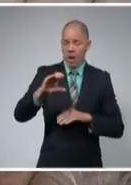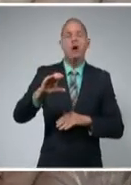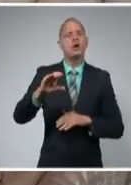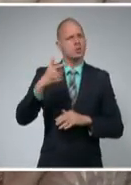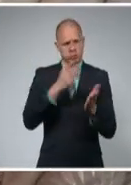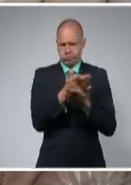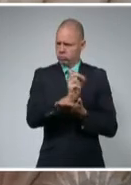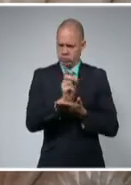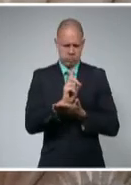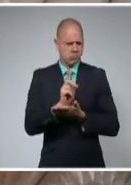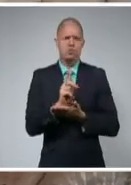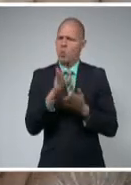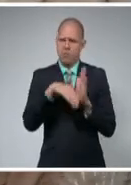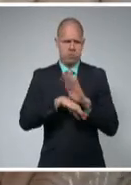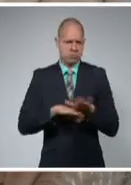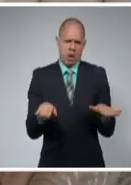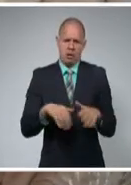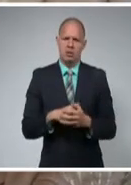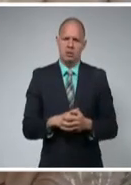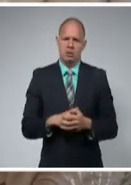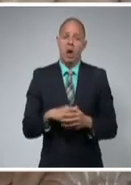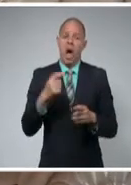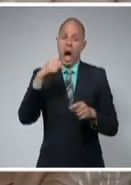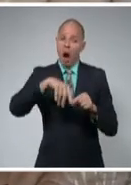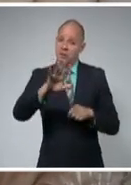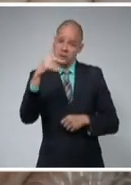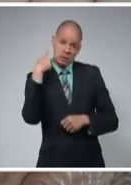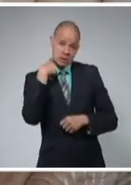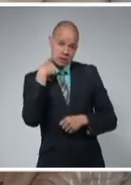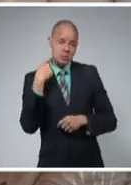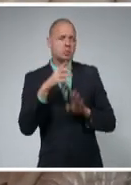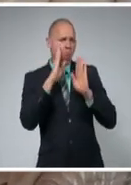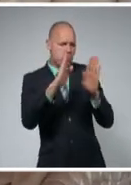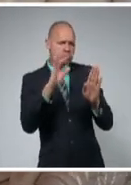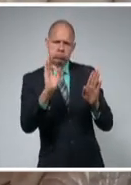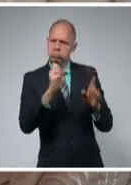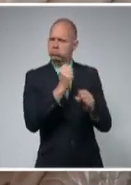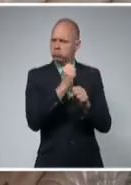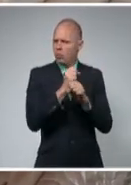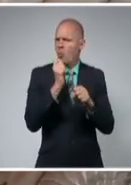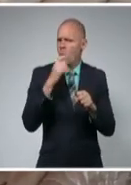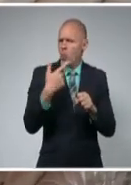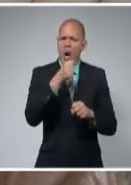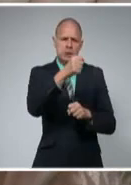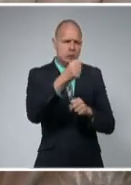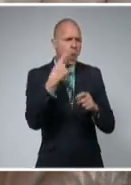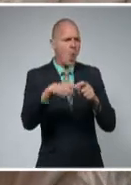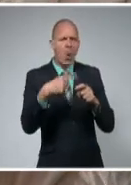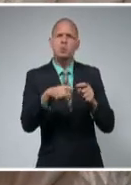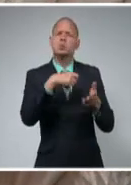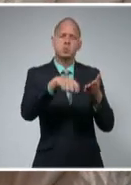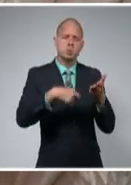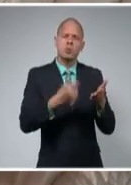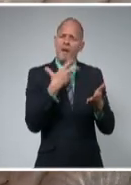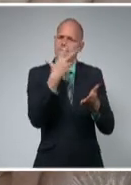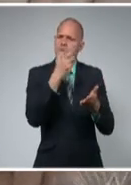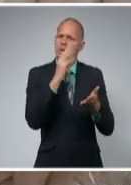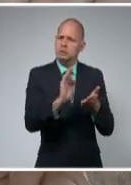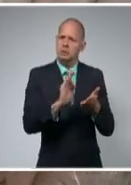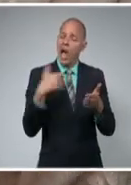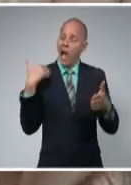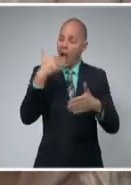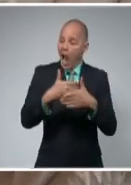Y entonces aprovechar ese tiempo en seguir haciendo el periodismo que me gusta, el periodismo que yo he querido hacer, yo tengo esa satisfacción de que he hecho el periodismo